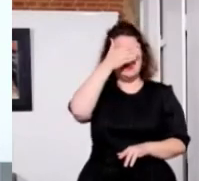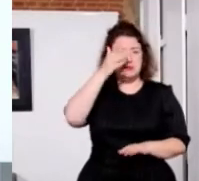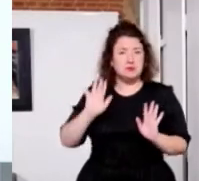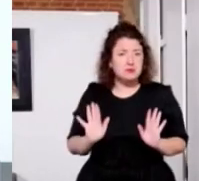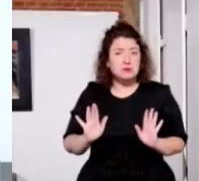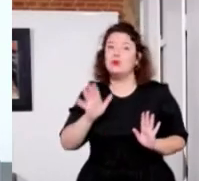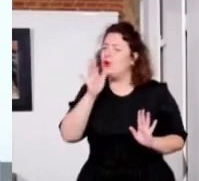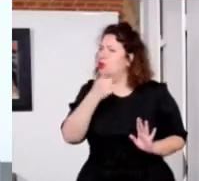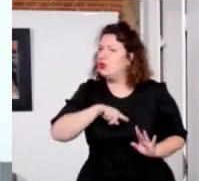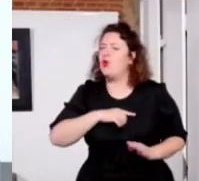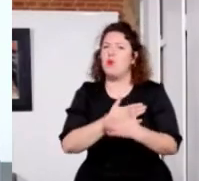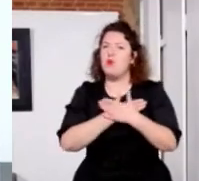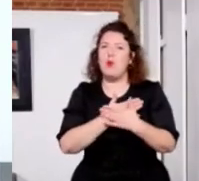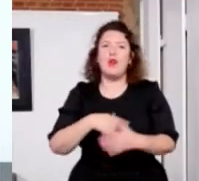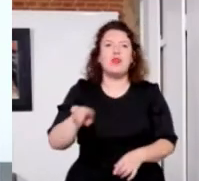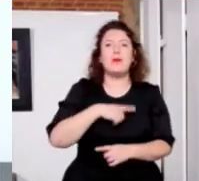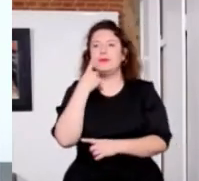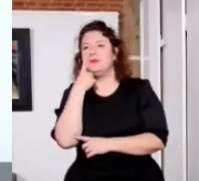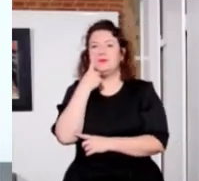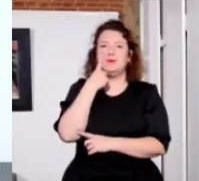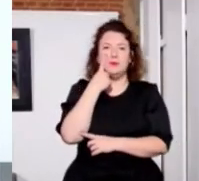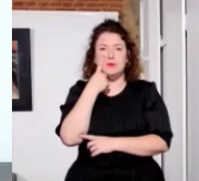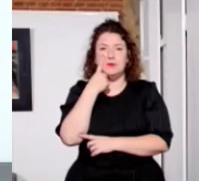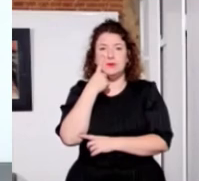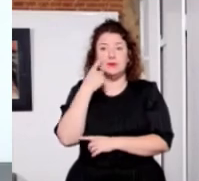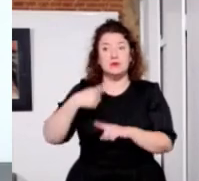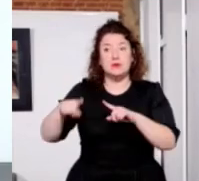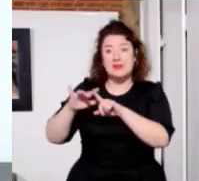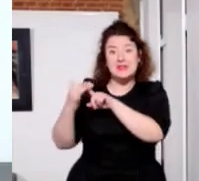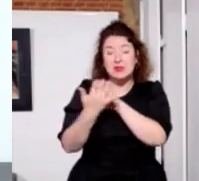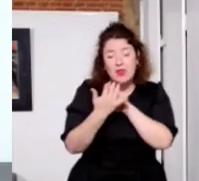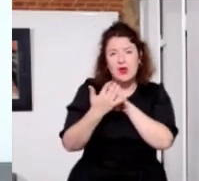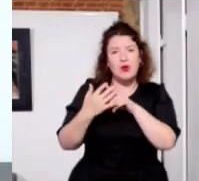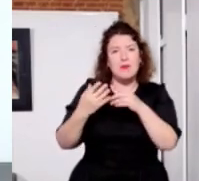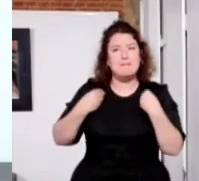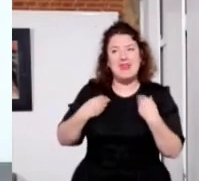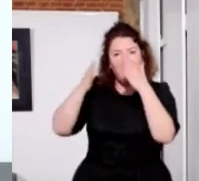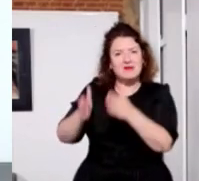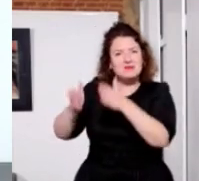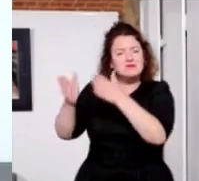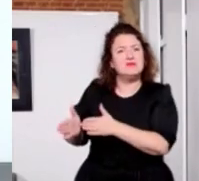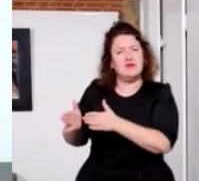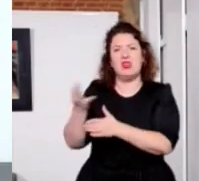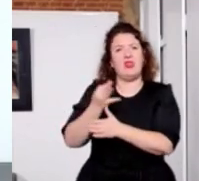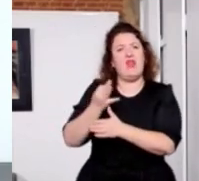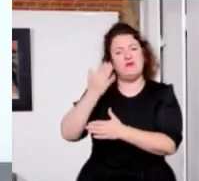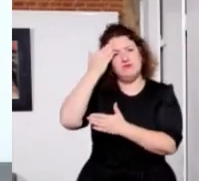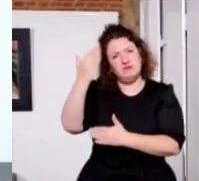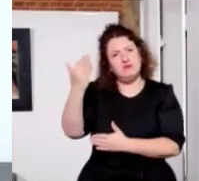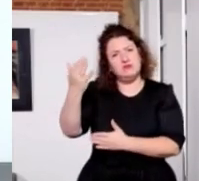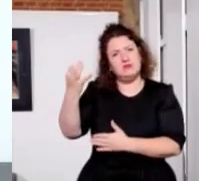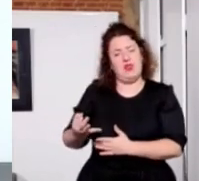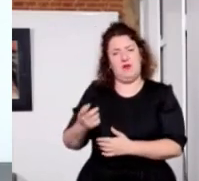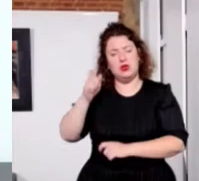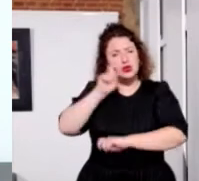que el voluntariado sea vigía, para dar visibilidad a que todas las vidas merecen ser lloradas.